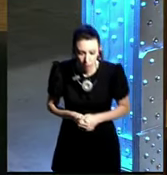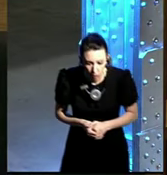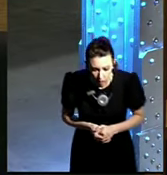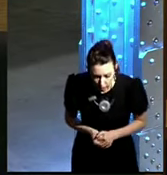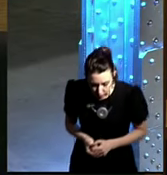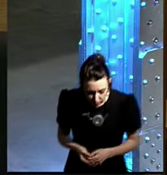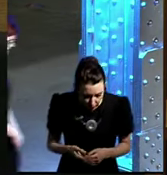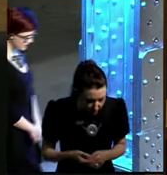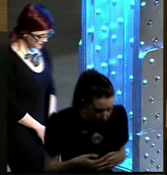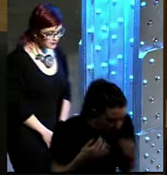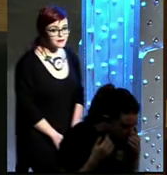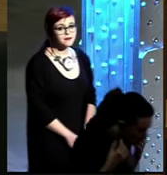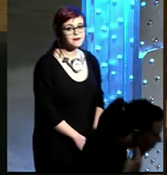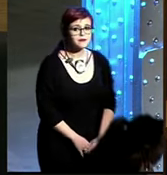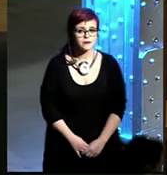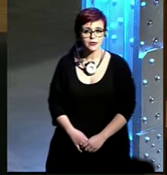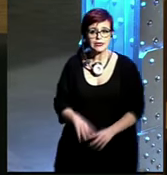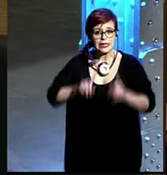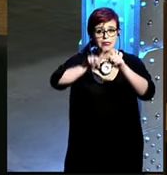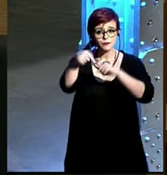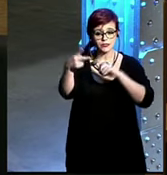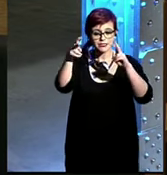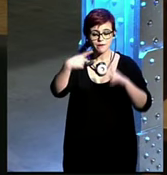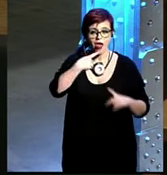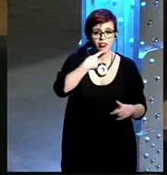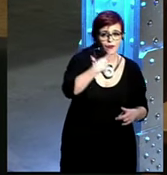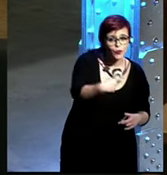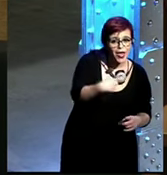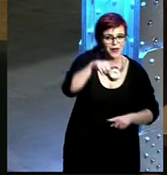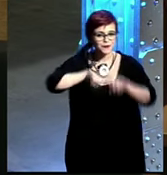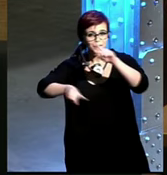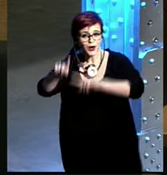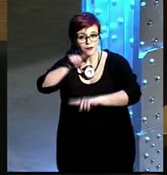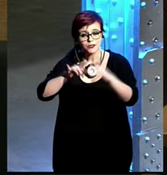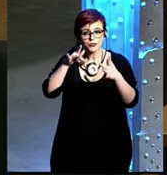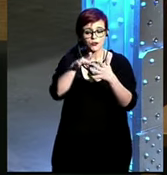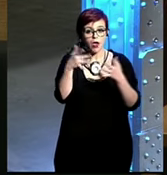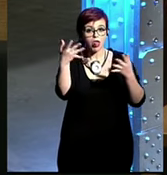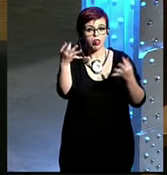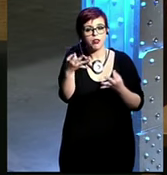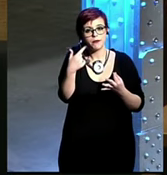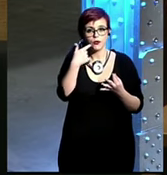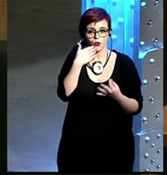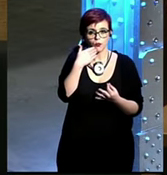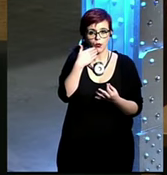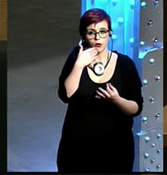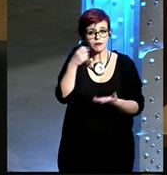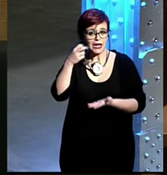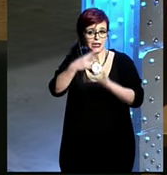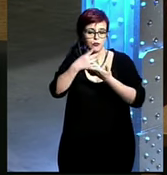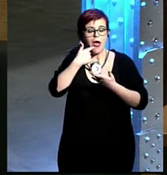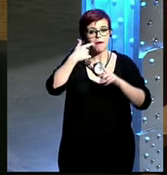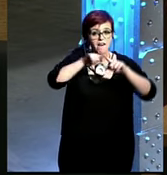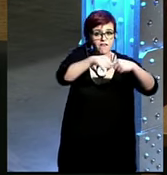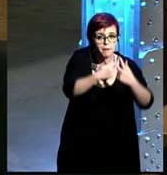Después de escribir sobre las dificultades y problemas que tienen que enfrentarse las